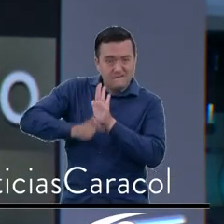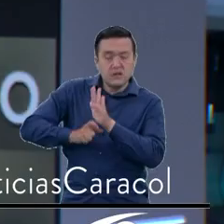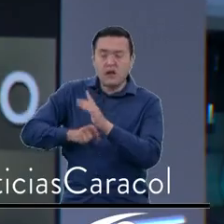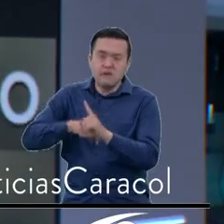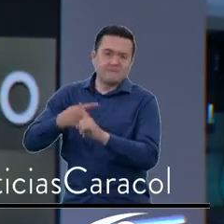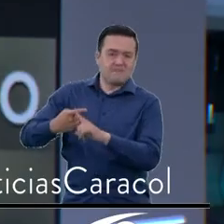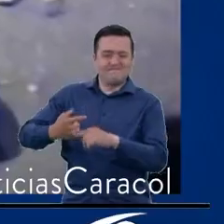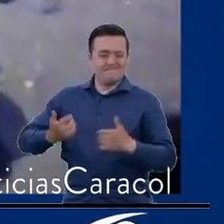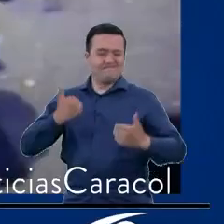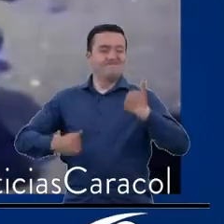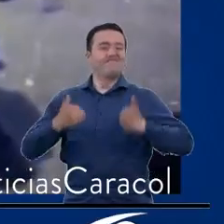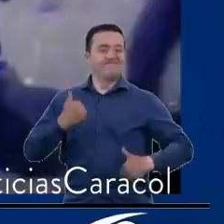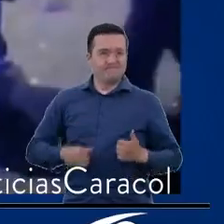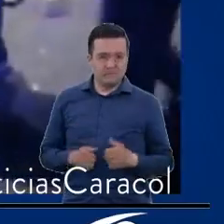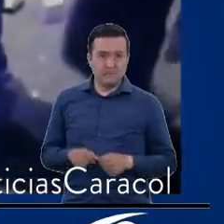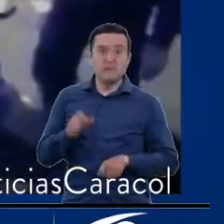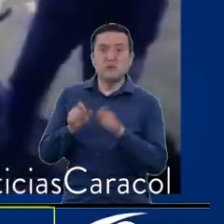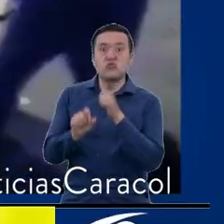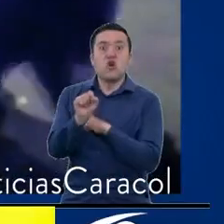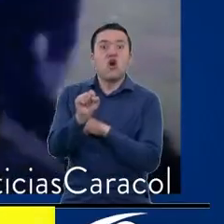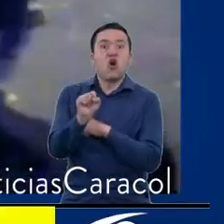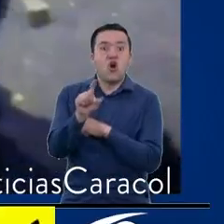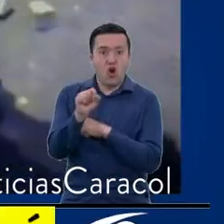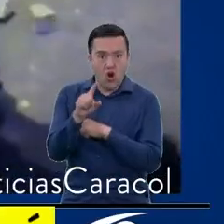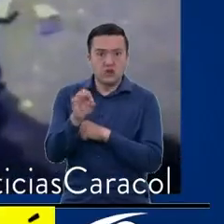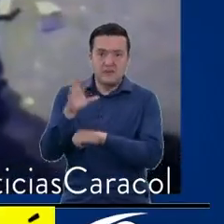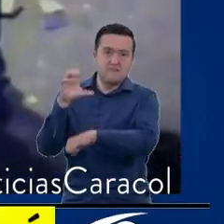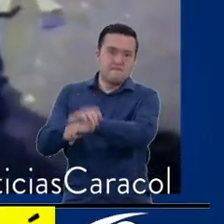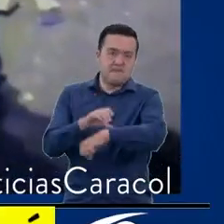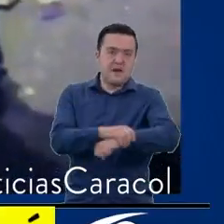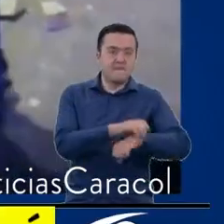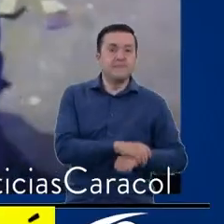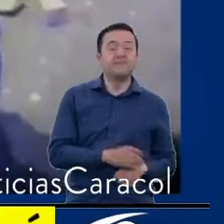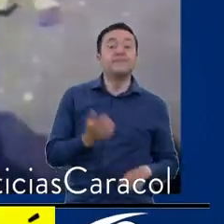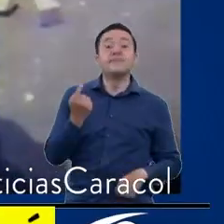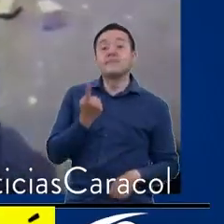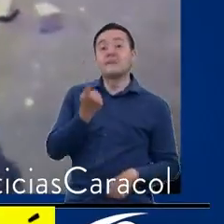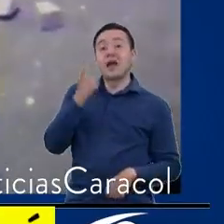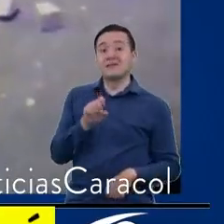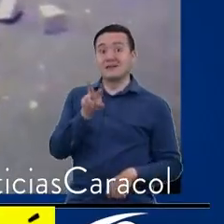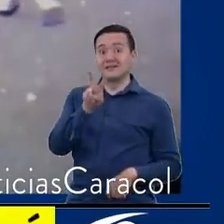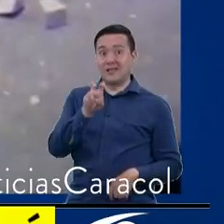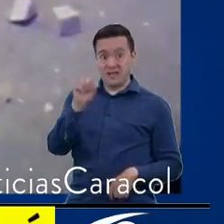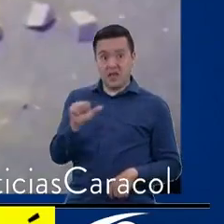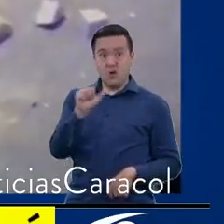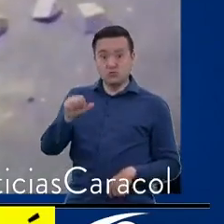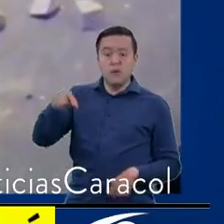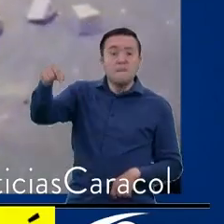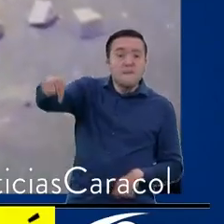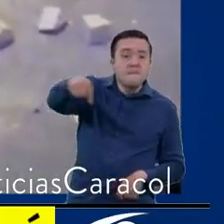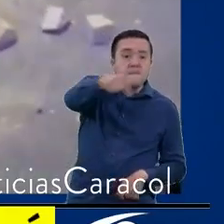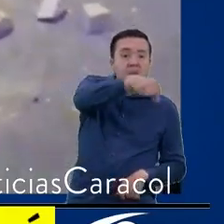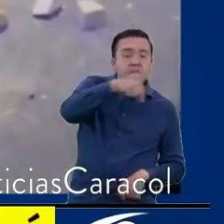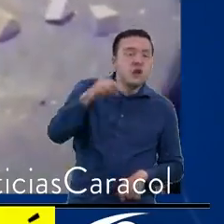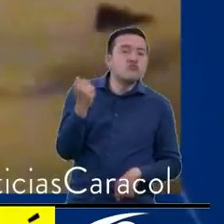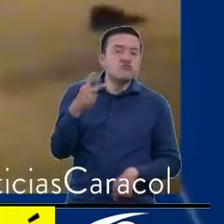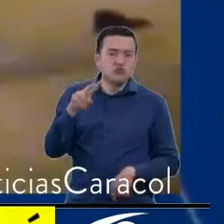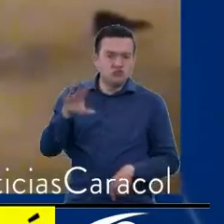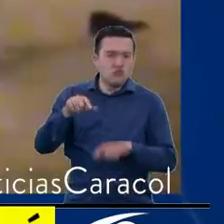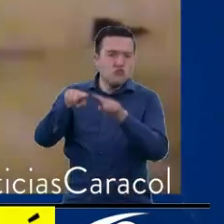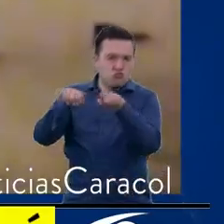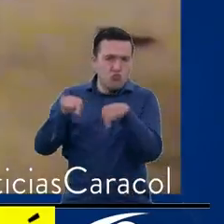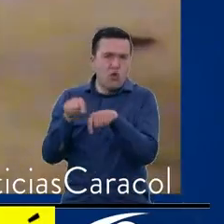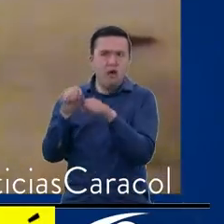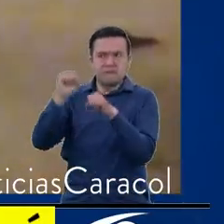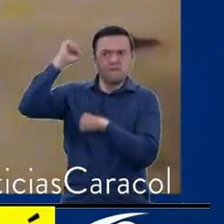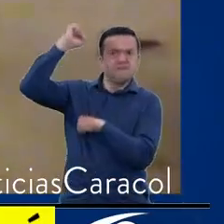capturadas. Durante el 7 de agosto, la capital tuvo 12 puntos activos de manifestaciones pacíficas, pero al caer la noche,